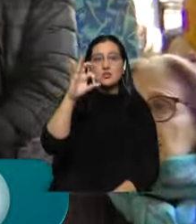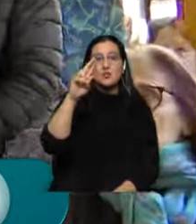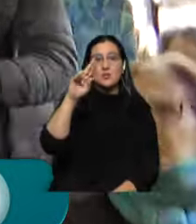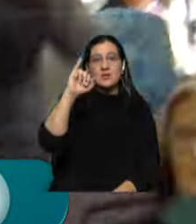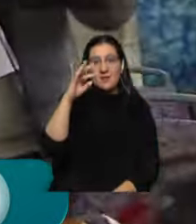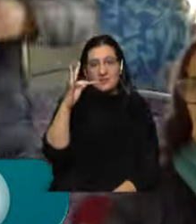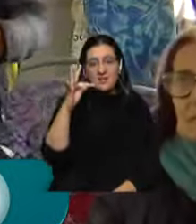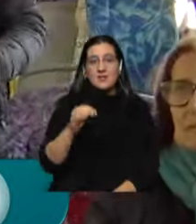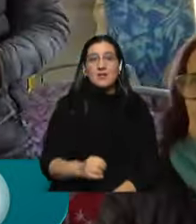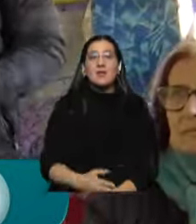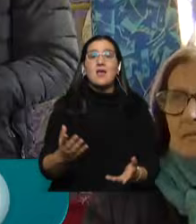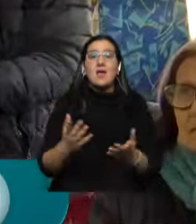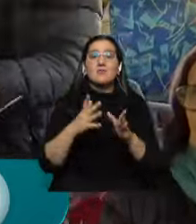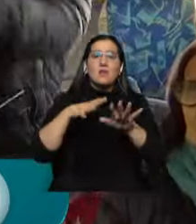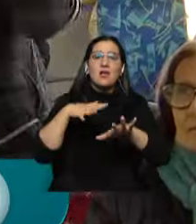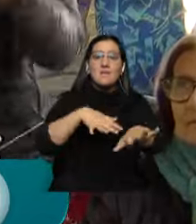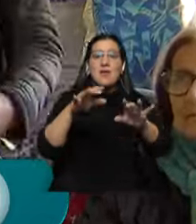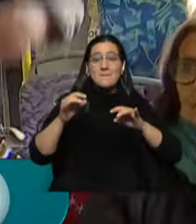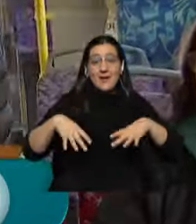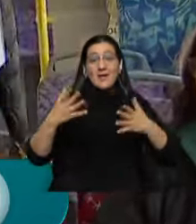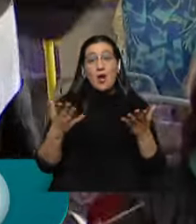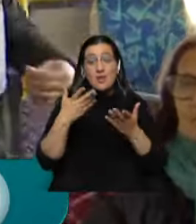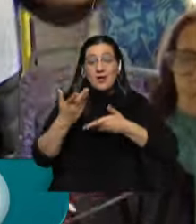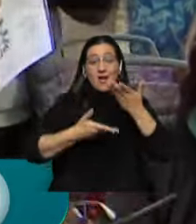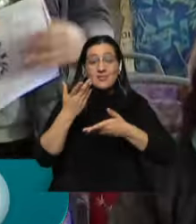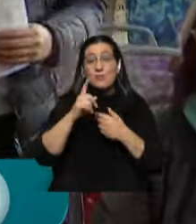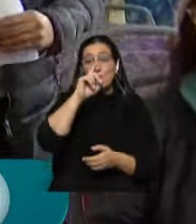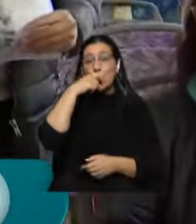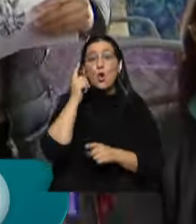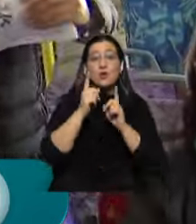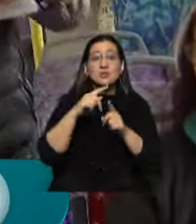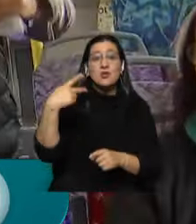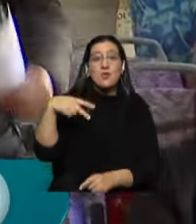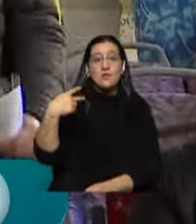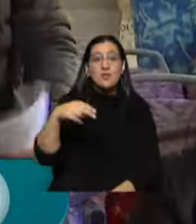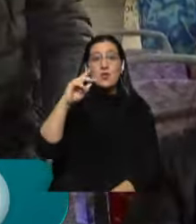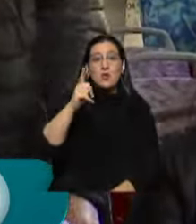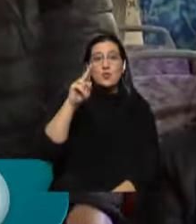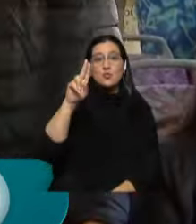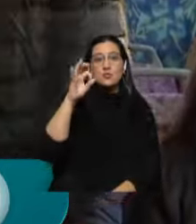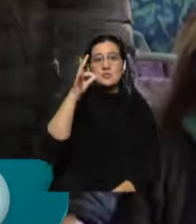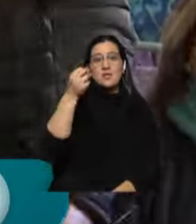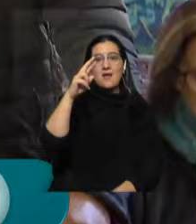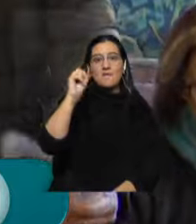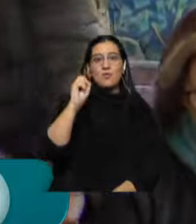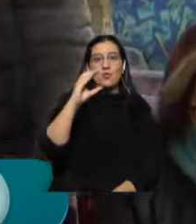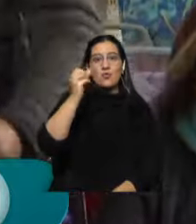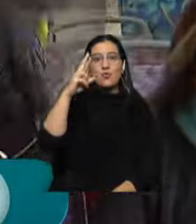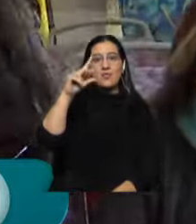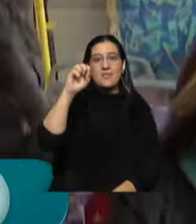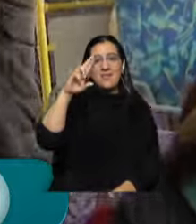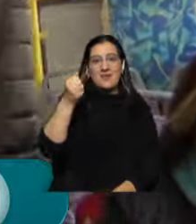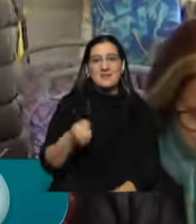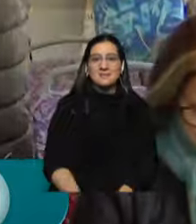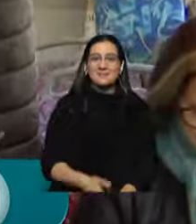años. Se pasó a la Caravana Mágica. Va a estar en Montevideo el próximo 11 de noviembre. Gustavo Cordero con todos ustedes en la mañana. Ya les canta